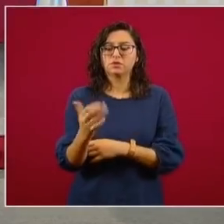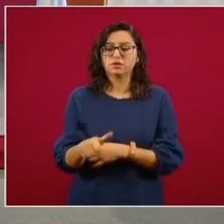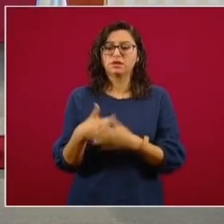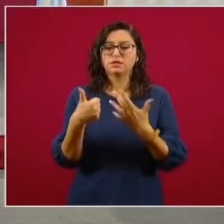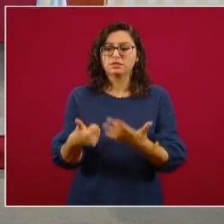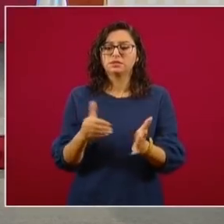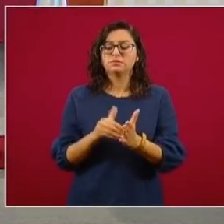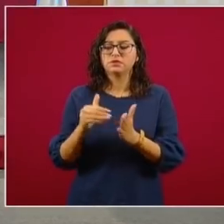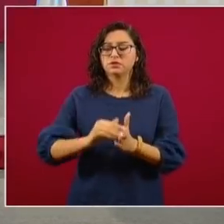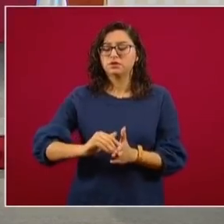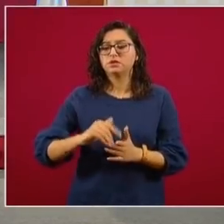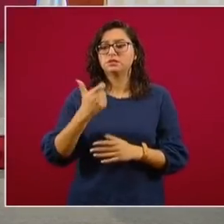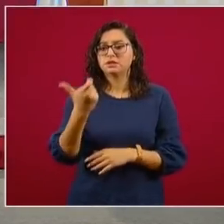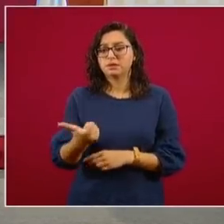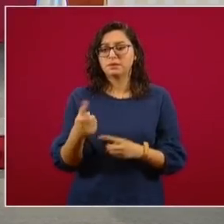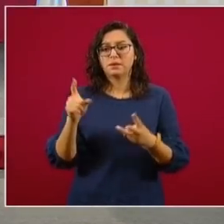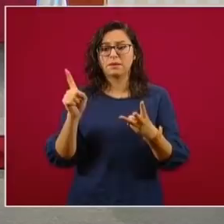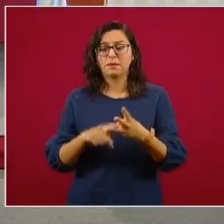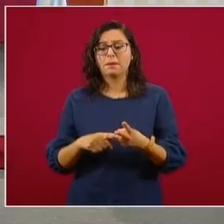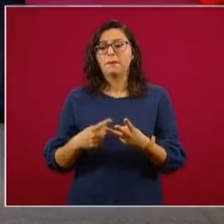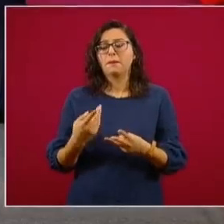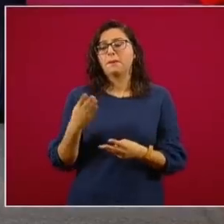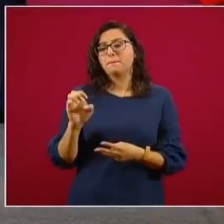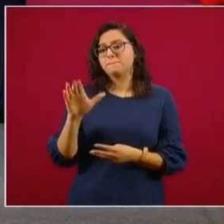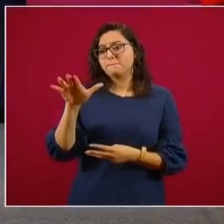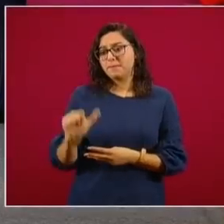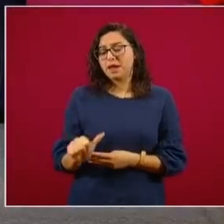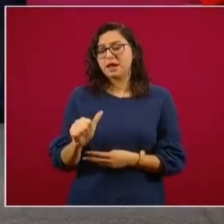15,456 millones de pesos, las becas de nivel básico